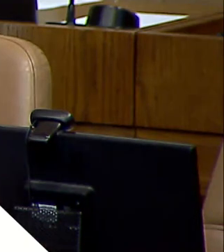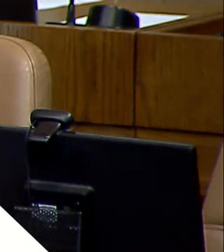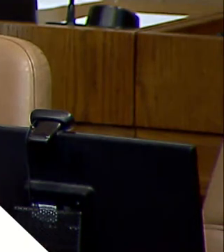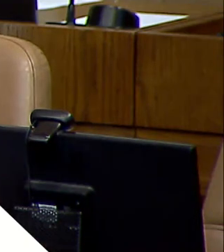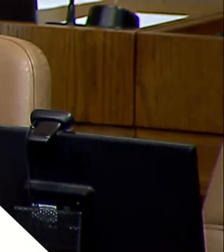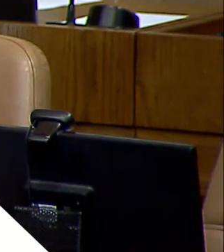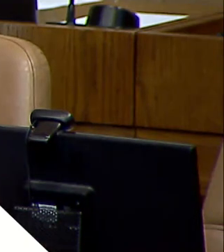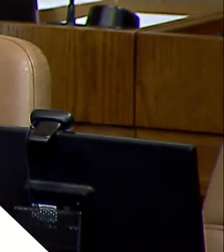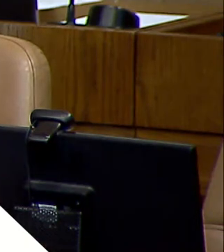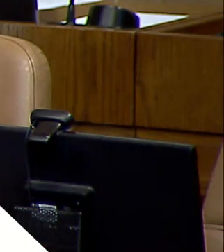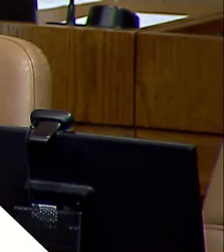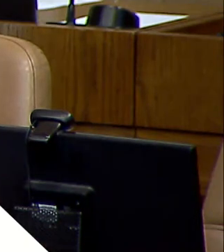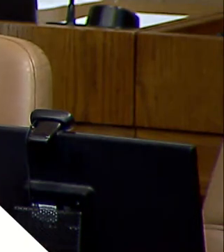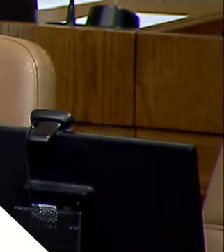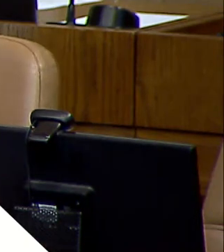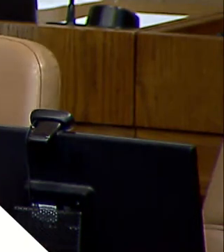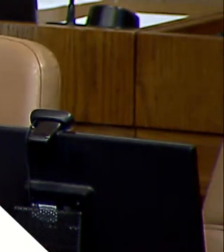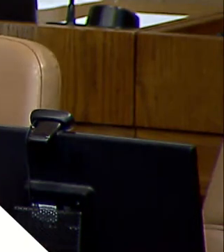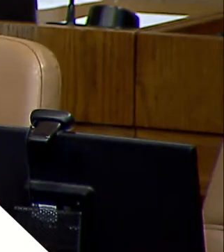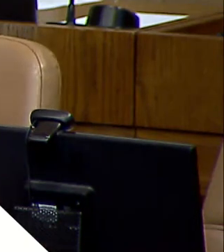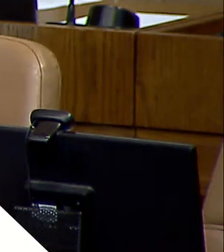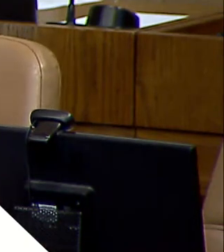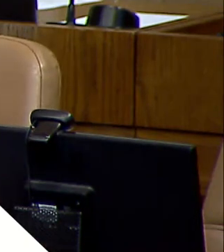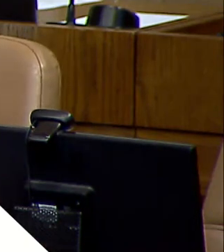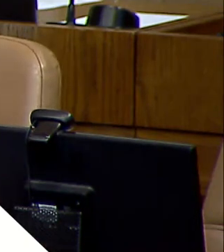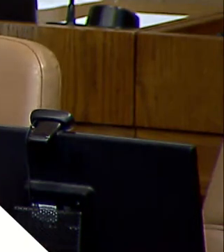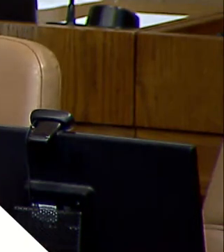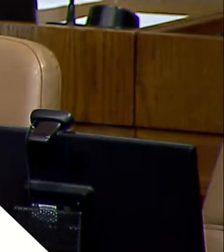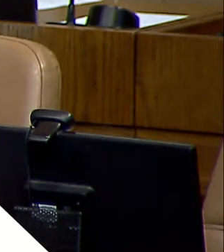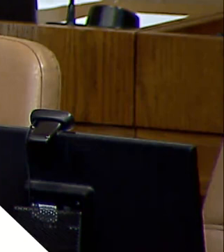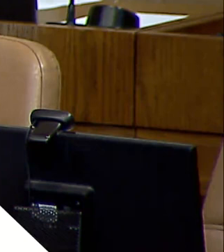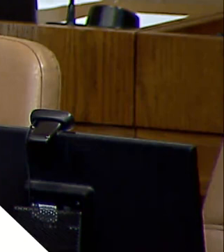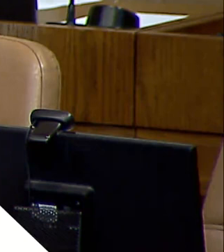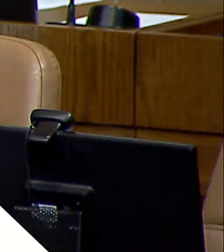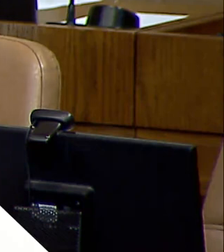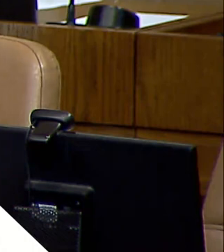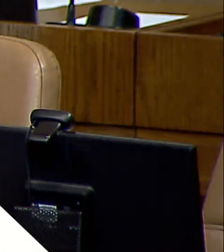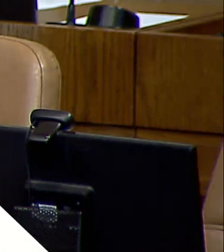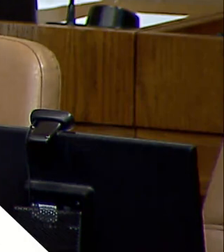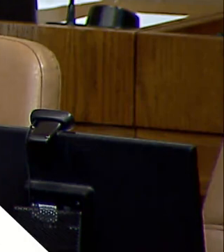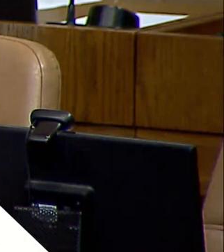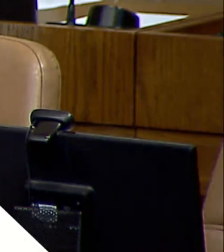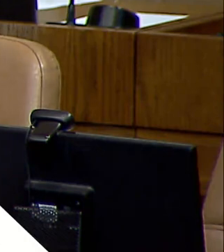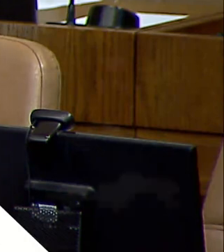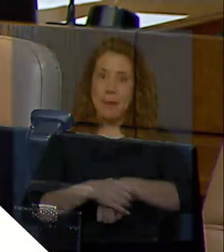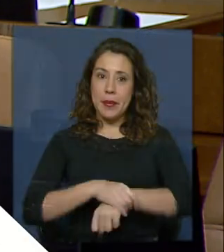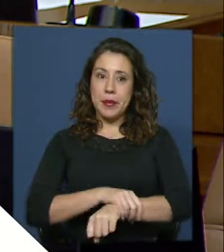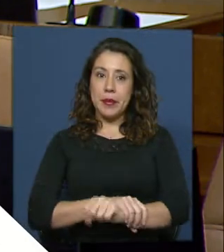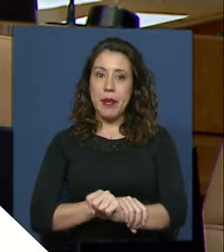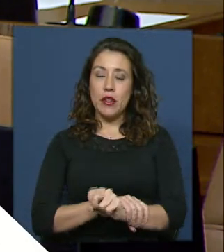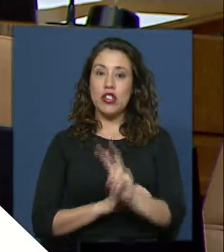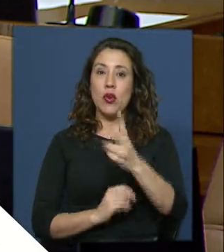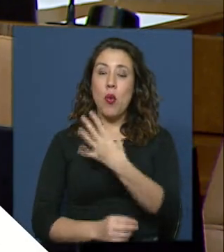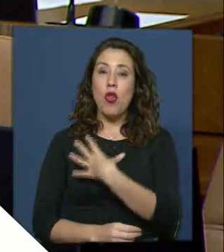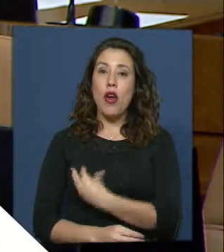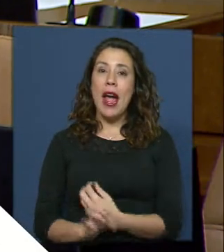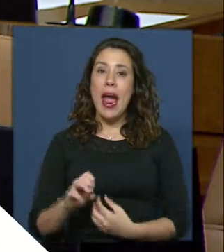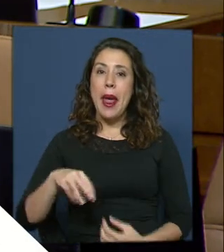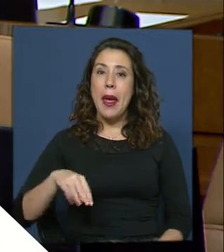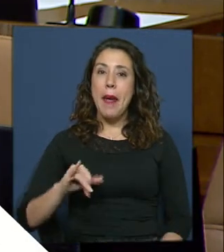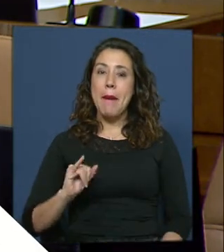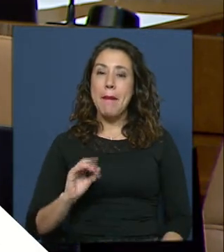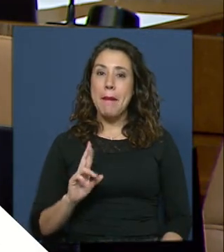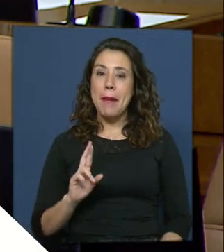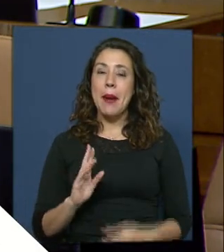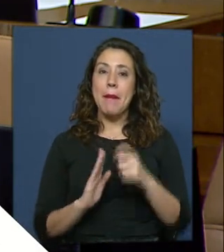deficiente atención médica en el Hospital Regional de Copiapó durante su embarazo y en el parto de su segundo hijo, Emir Arcila Buitrago, en